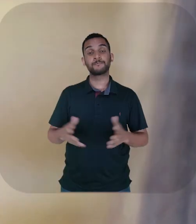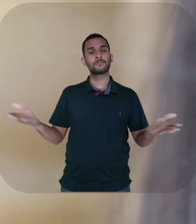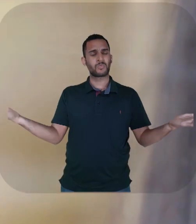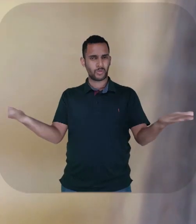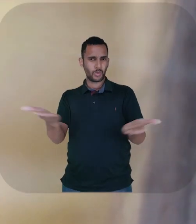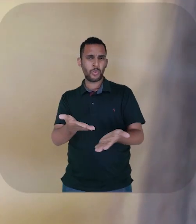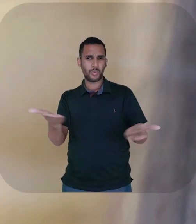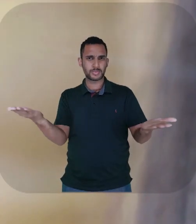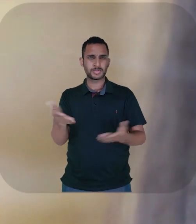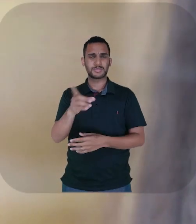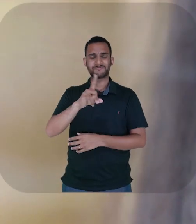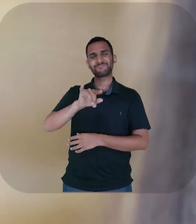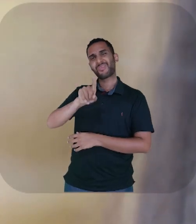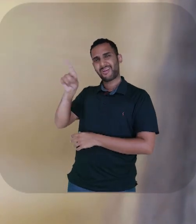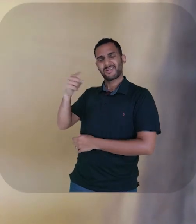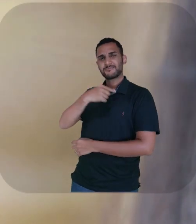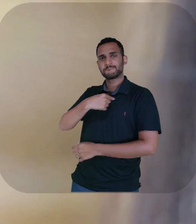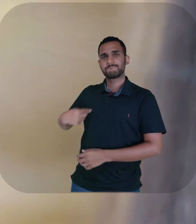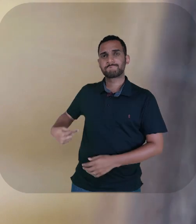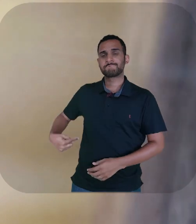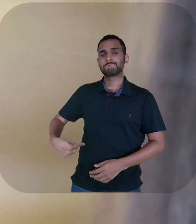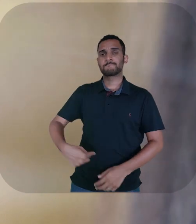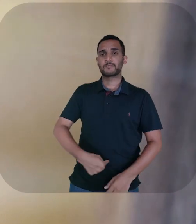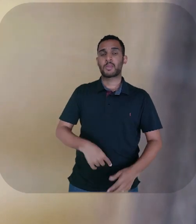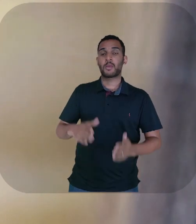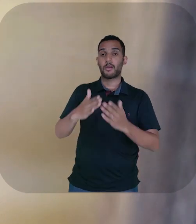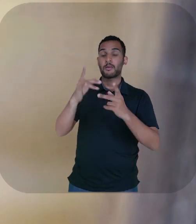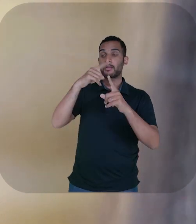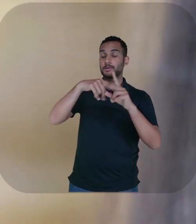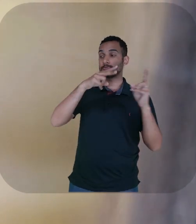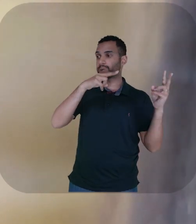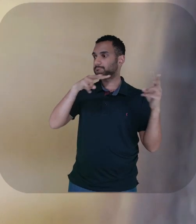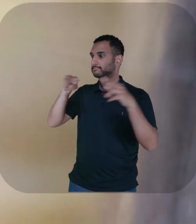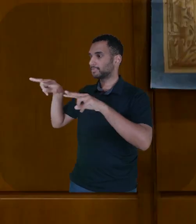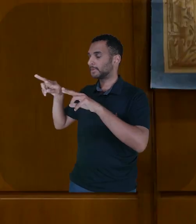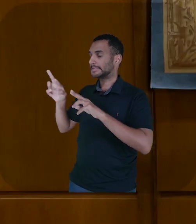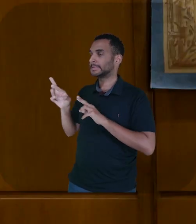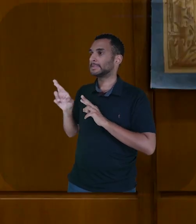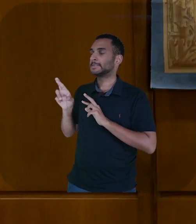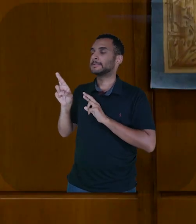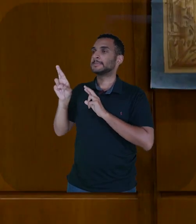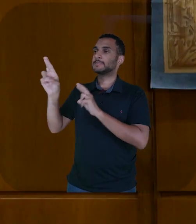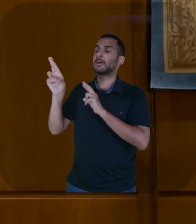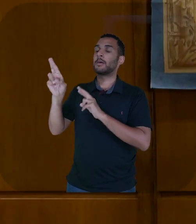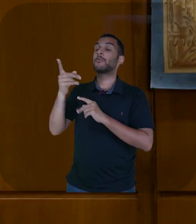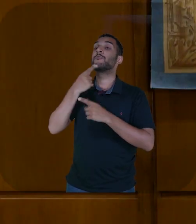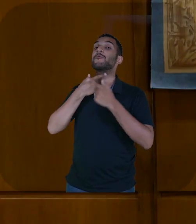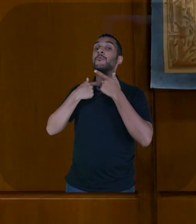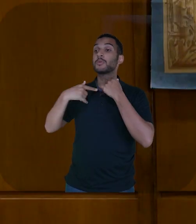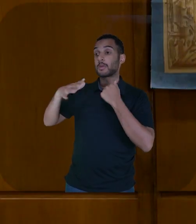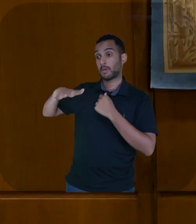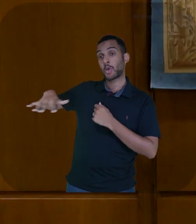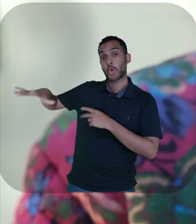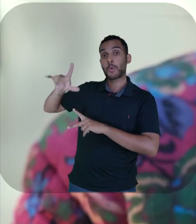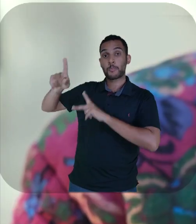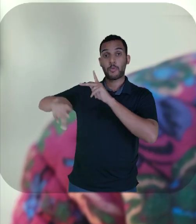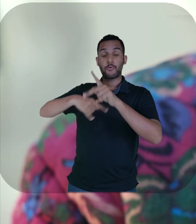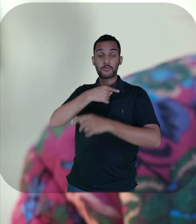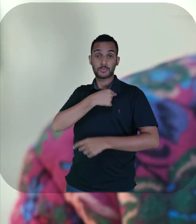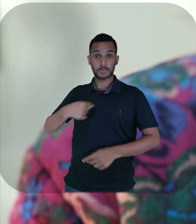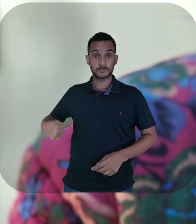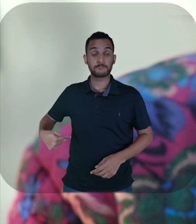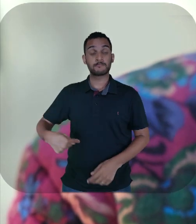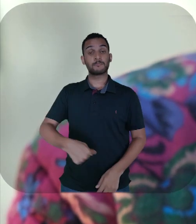Hoy día en China, la Iglesia mira hacia adelante con la esperanza. La Iglesia quiere que los cristianos chinos